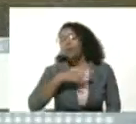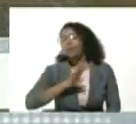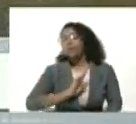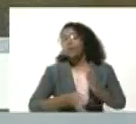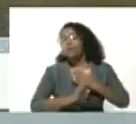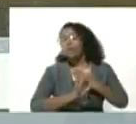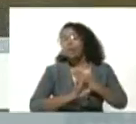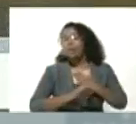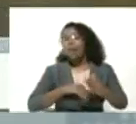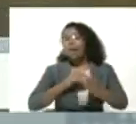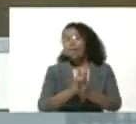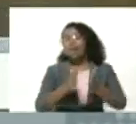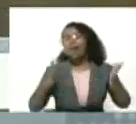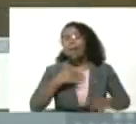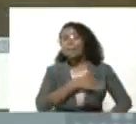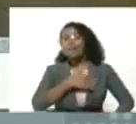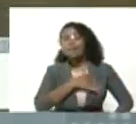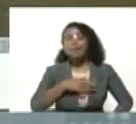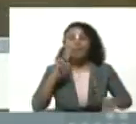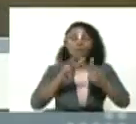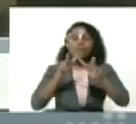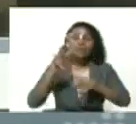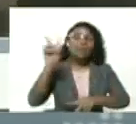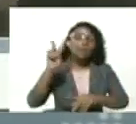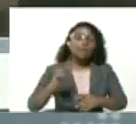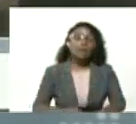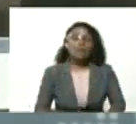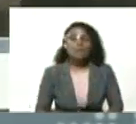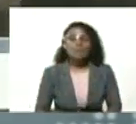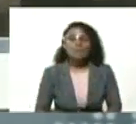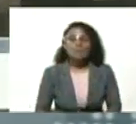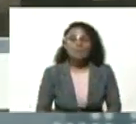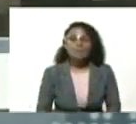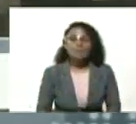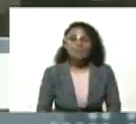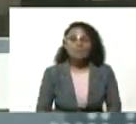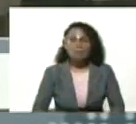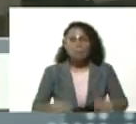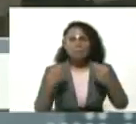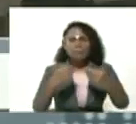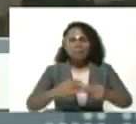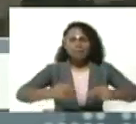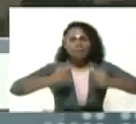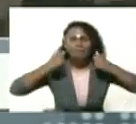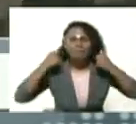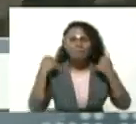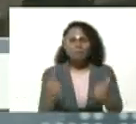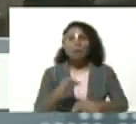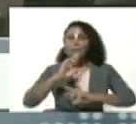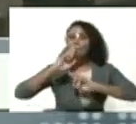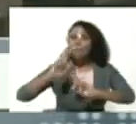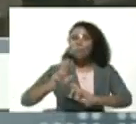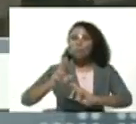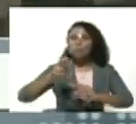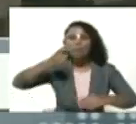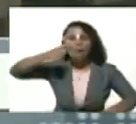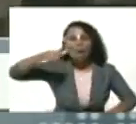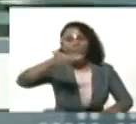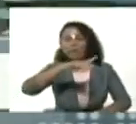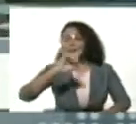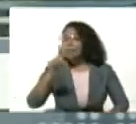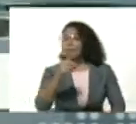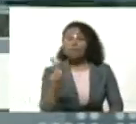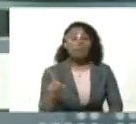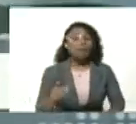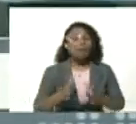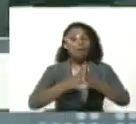misión Vivienda Venezuela para inmediatamente responderle al pueblo. Si no